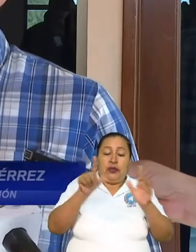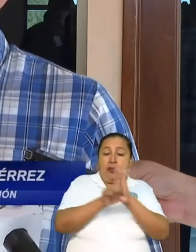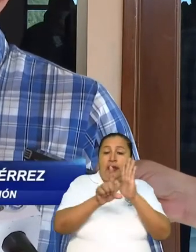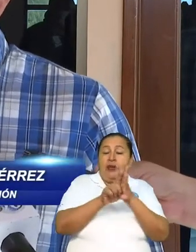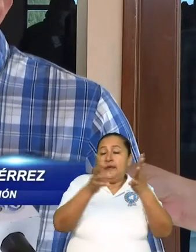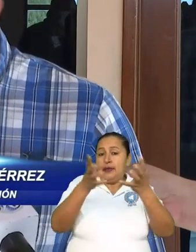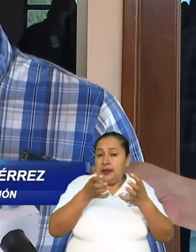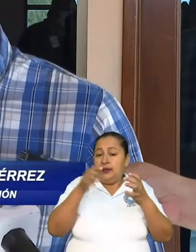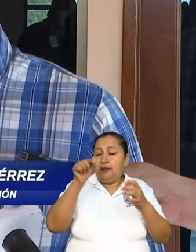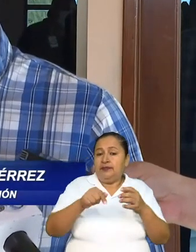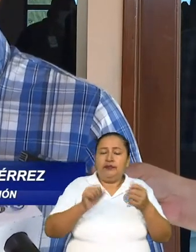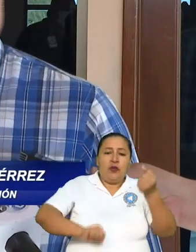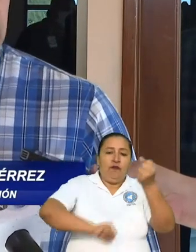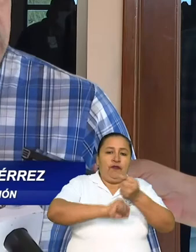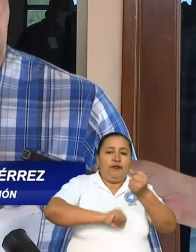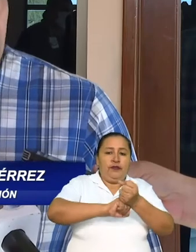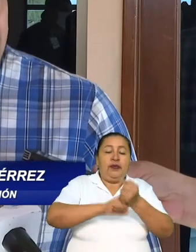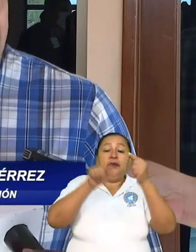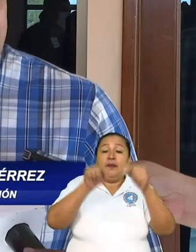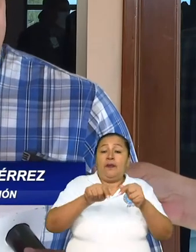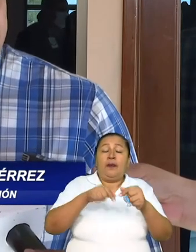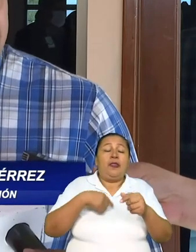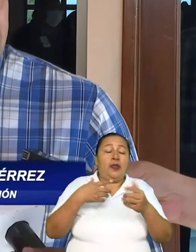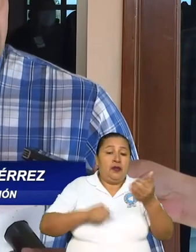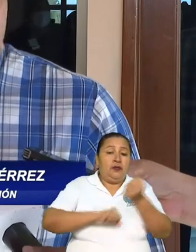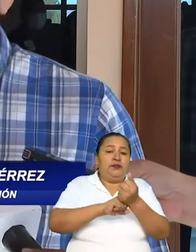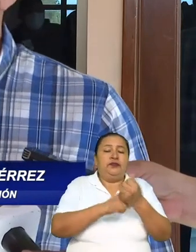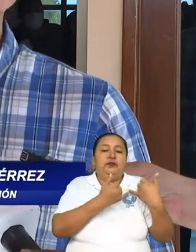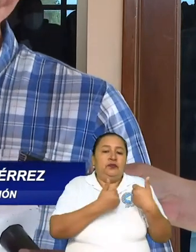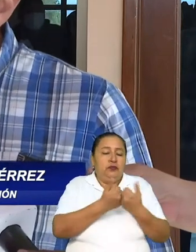es consolidación y fortalecimiento institucional de las alcaldías,